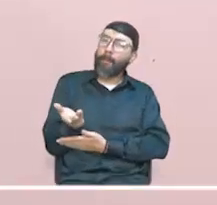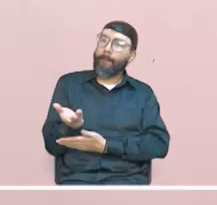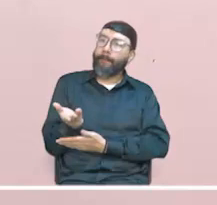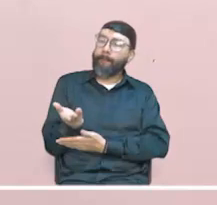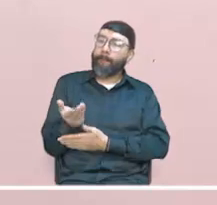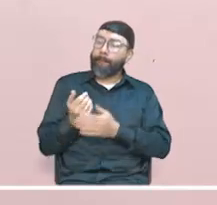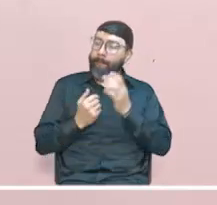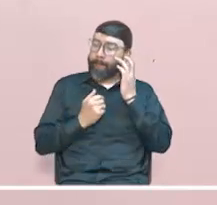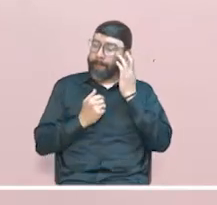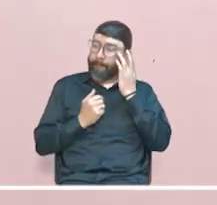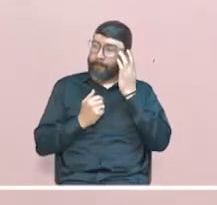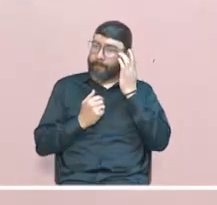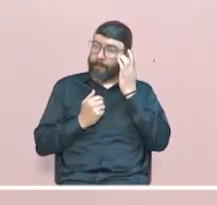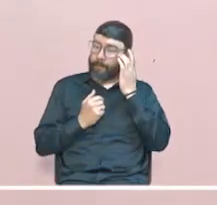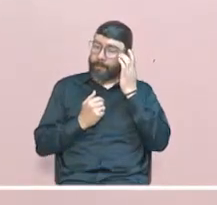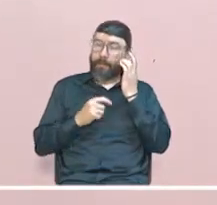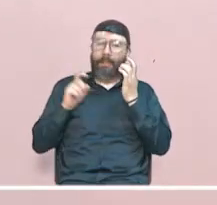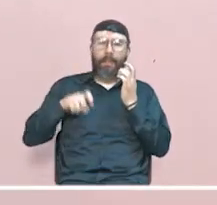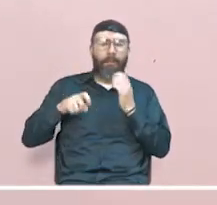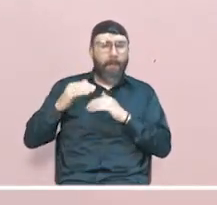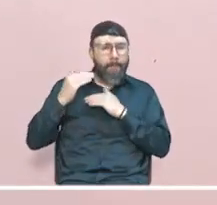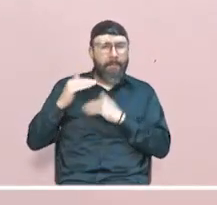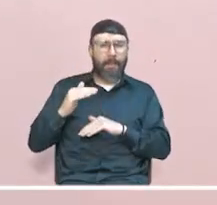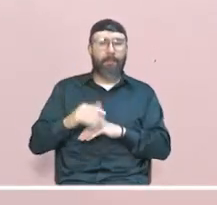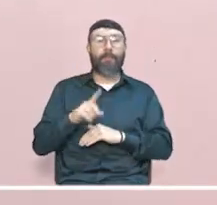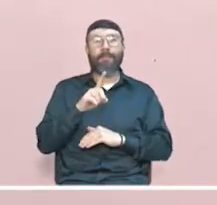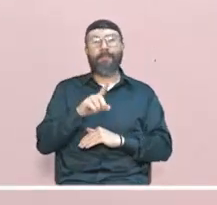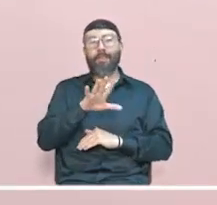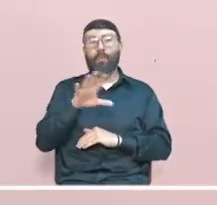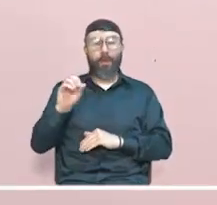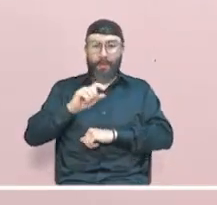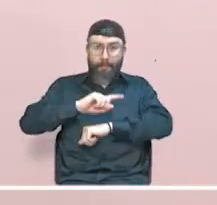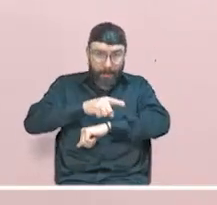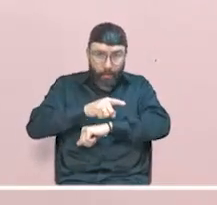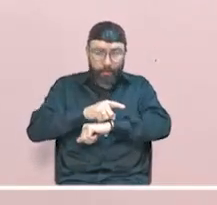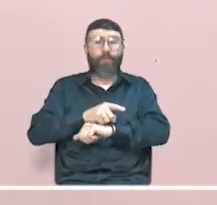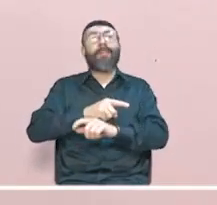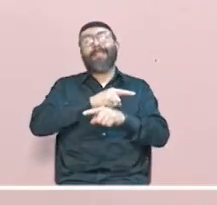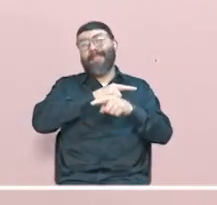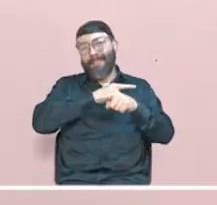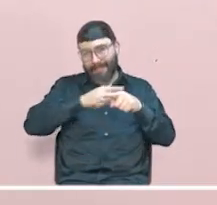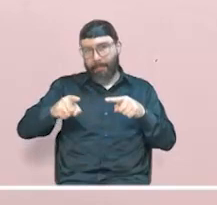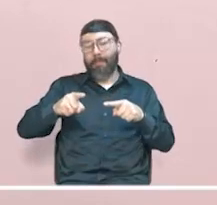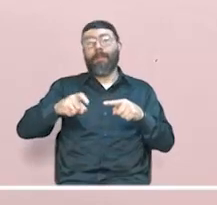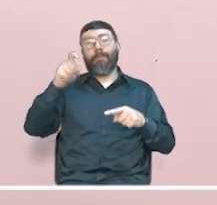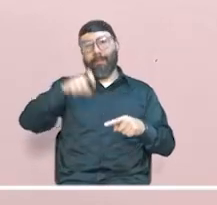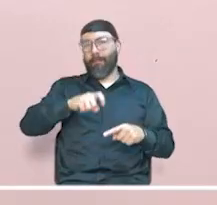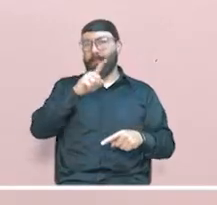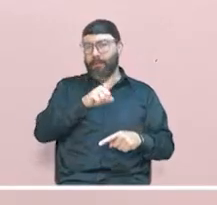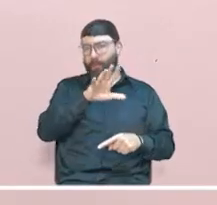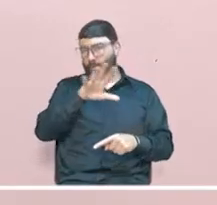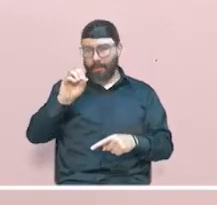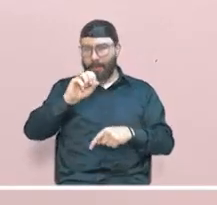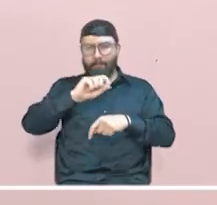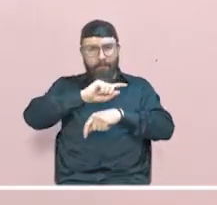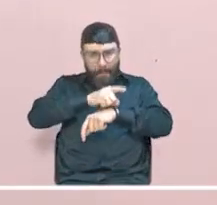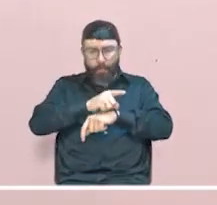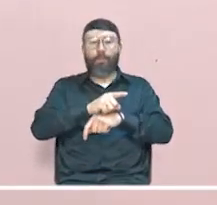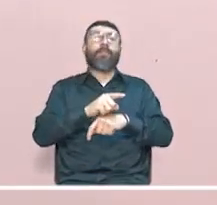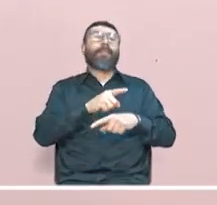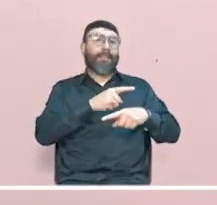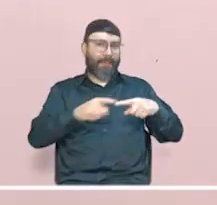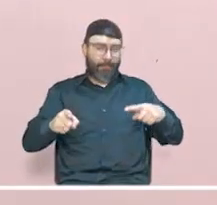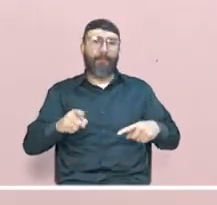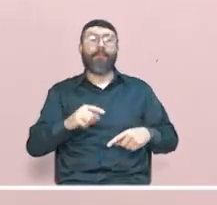lograr idealmente un mínimo de 150 minutos de actividad física acumulada en la semana. Pero